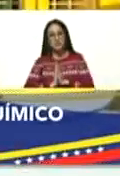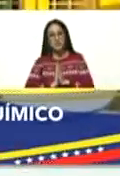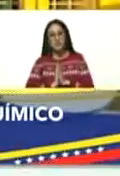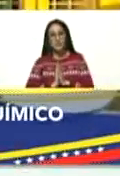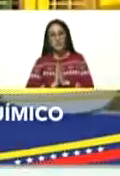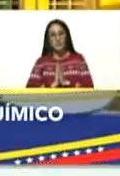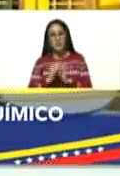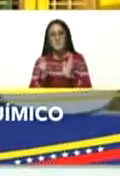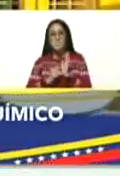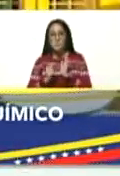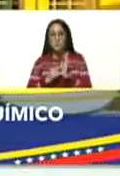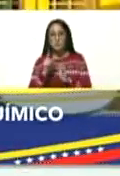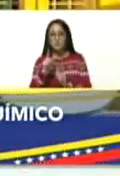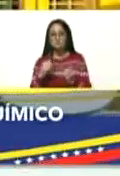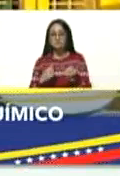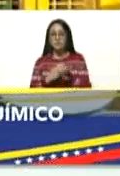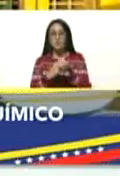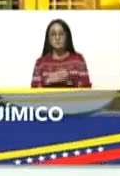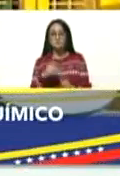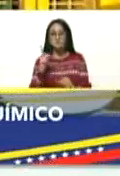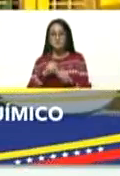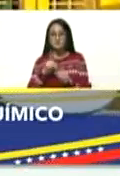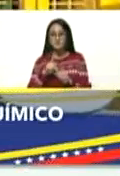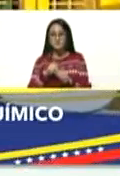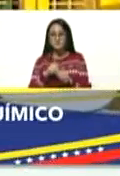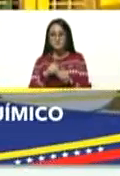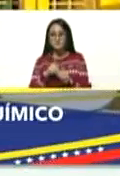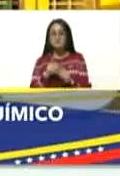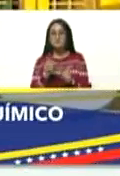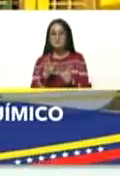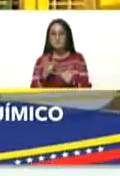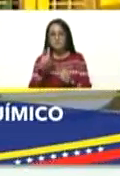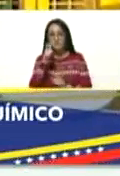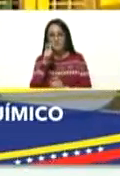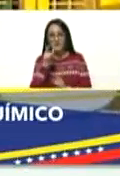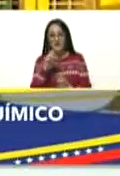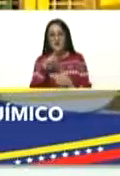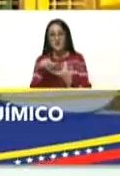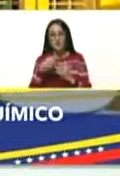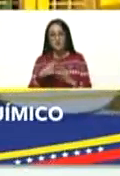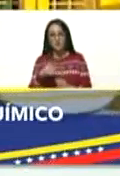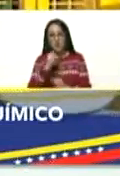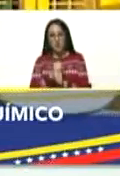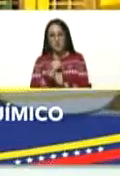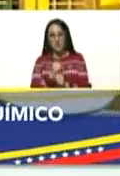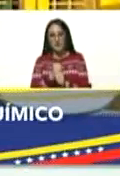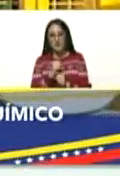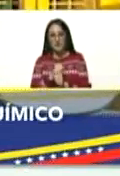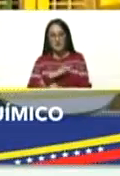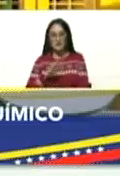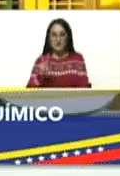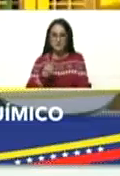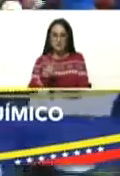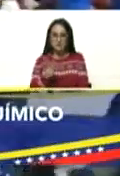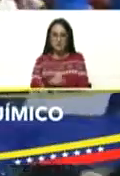Punto a favor, porque Pequibem va a la vanguardia de la revolución obrera de